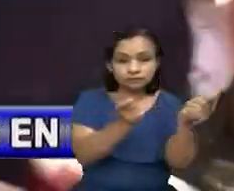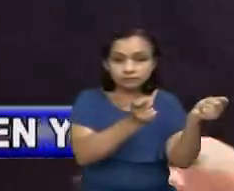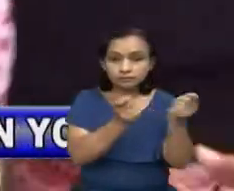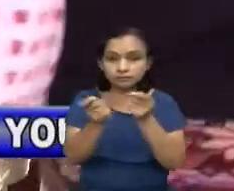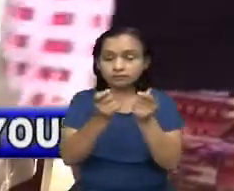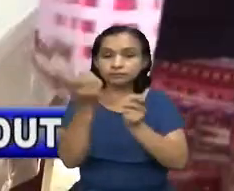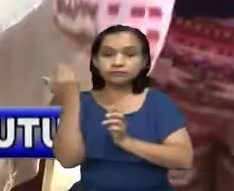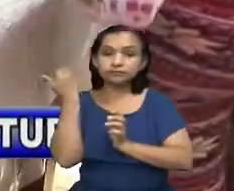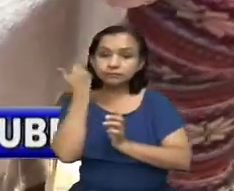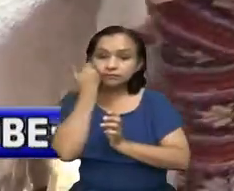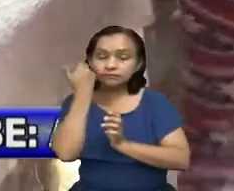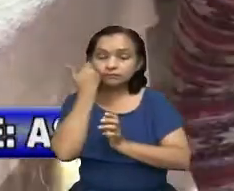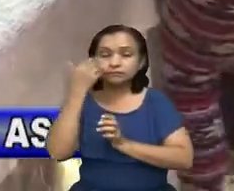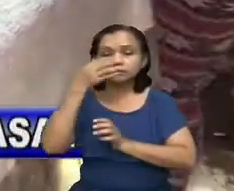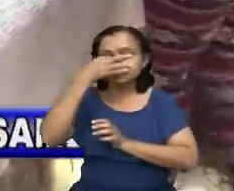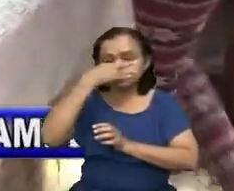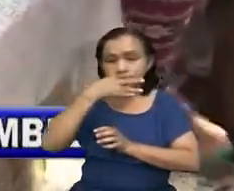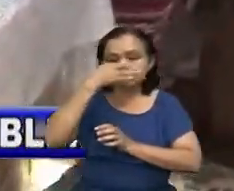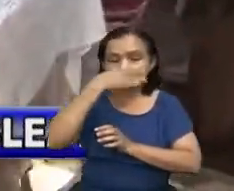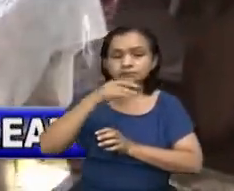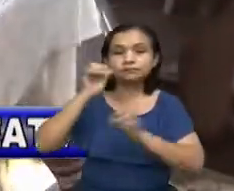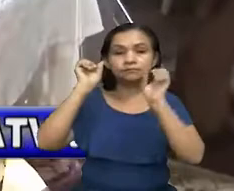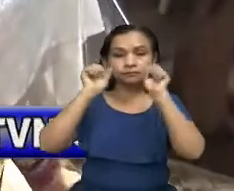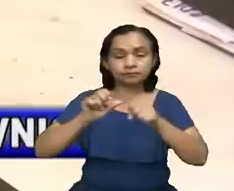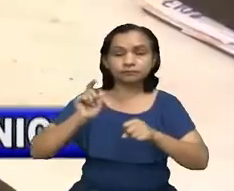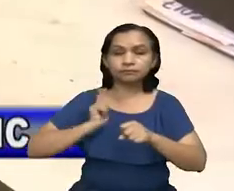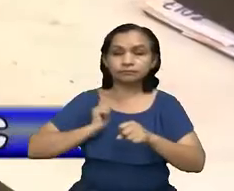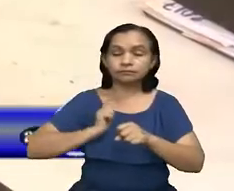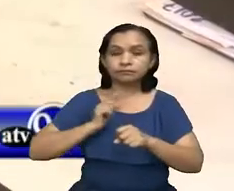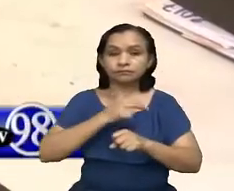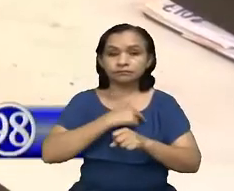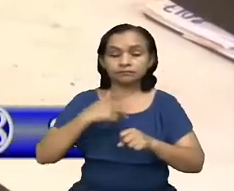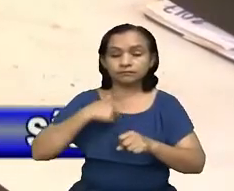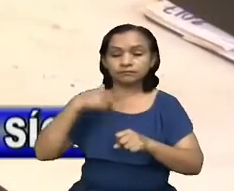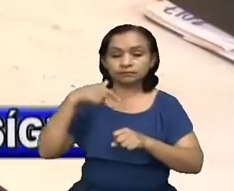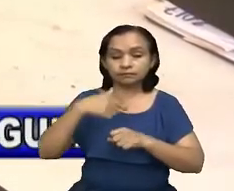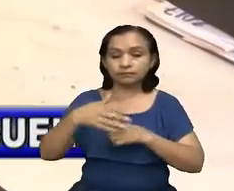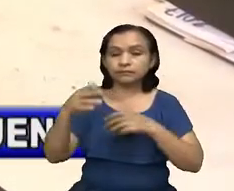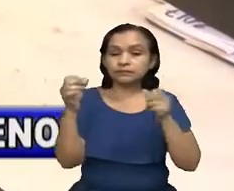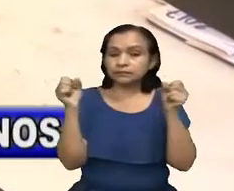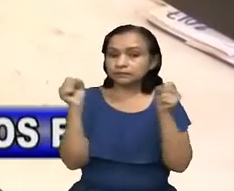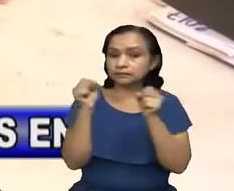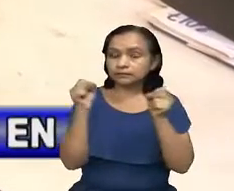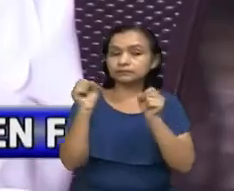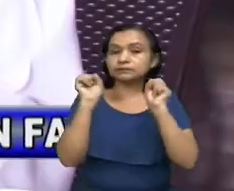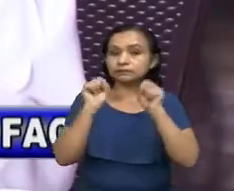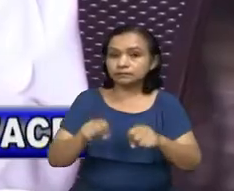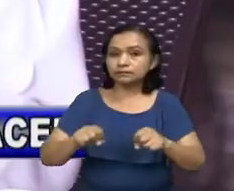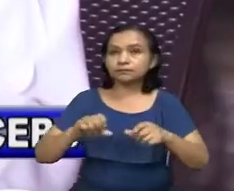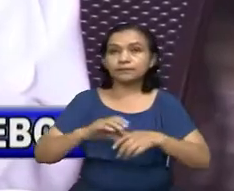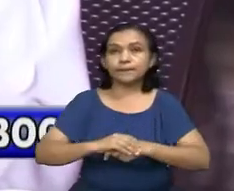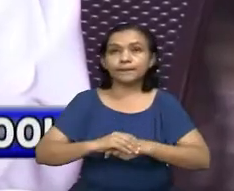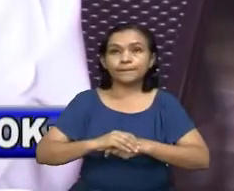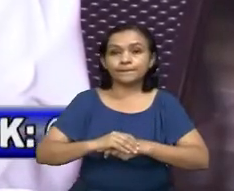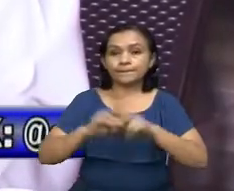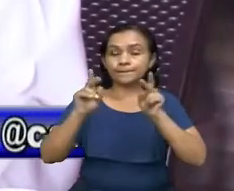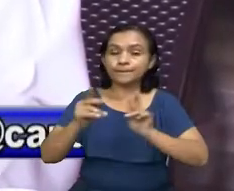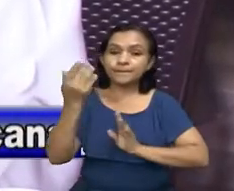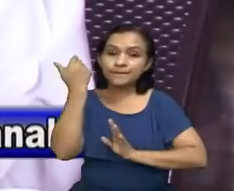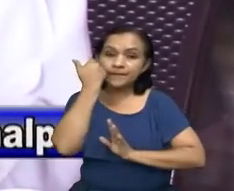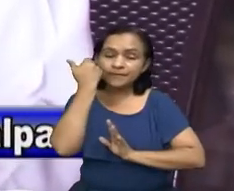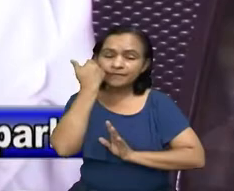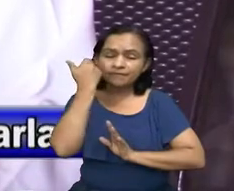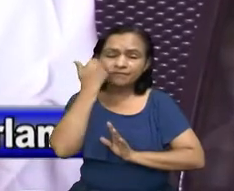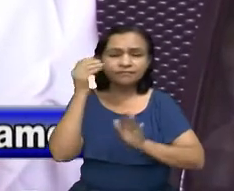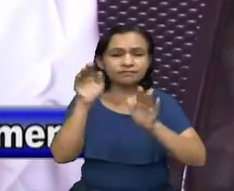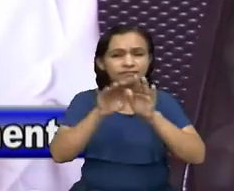ante enfermedades respiratorias que podrían provocar este fenómeno climático. Los pacientes con enfermedades